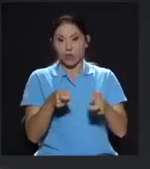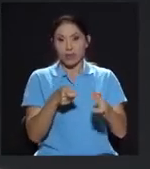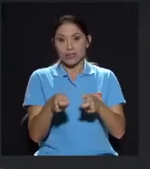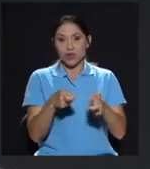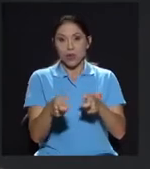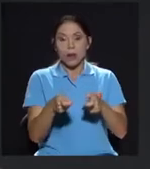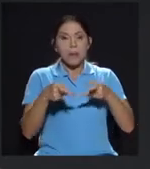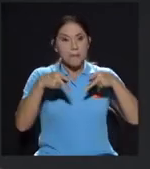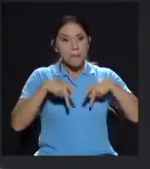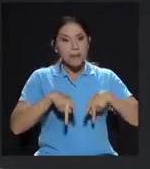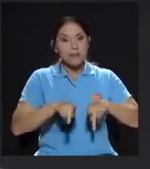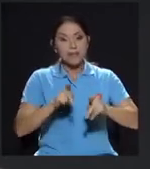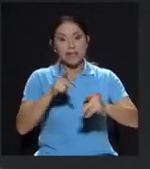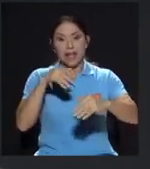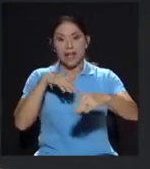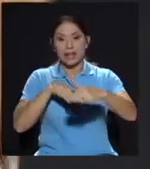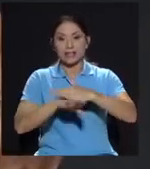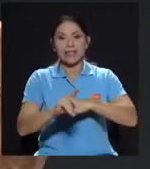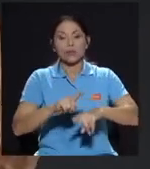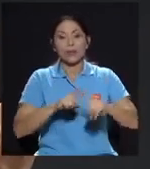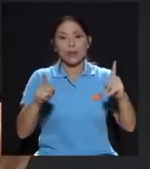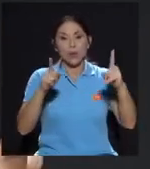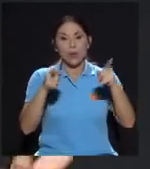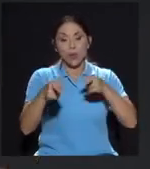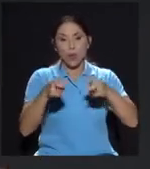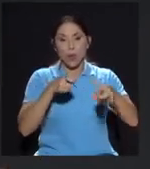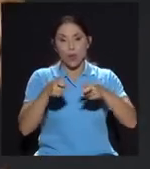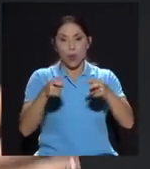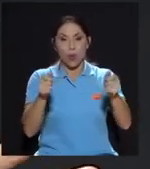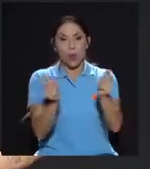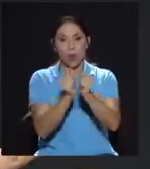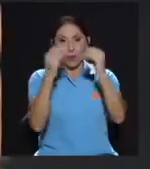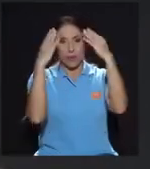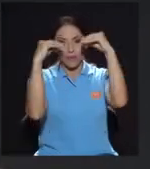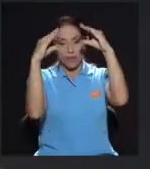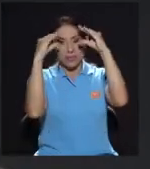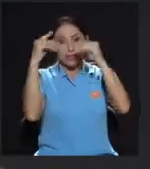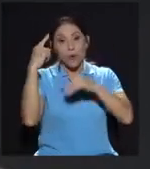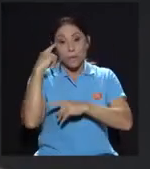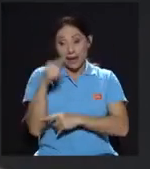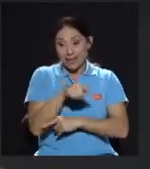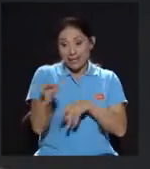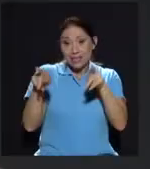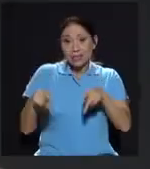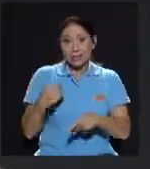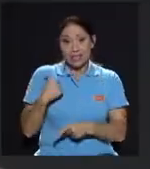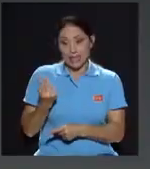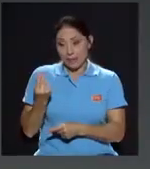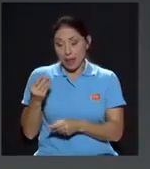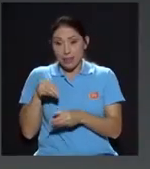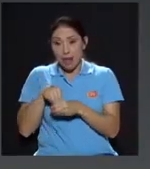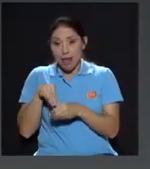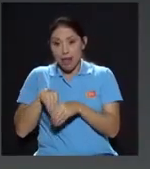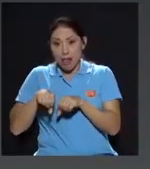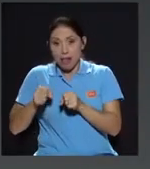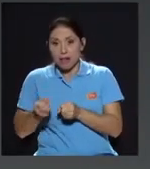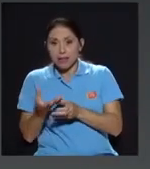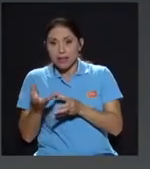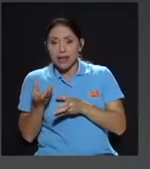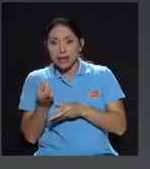acceso controlado con información para quienes quieran invertir puedan hacerlo adecuadamente pues